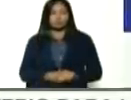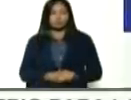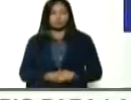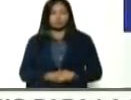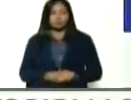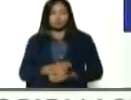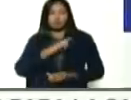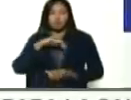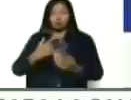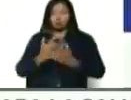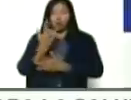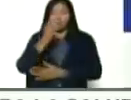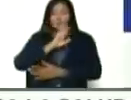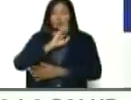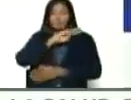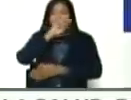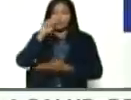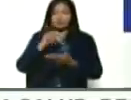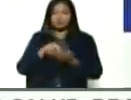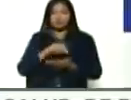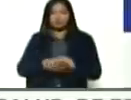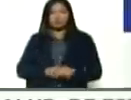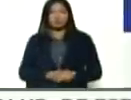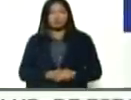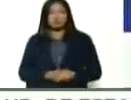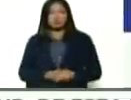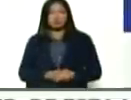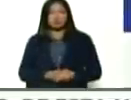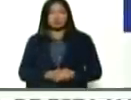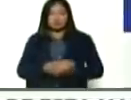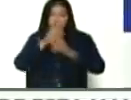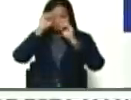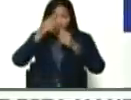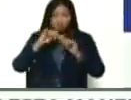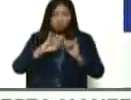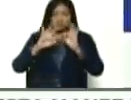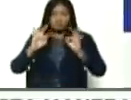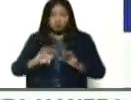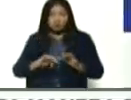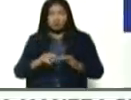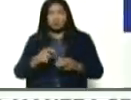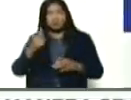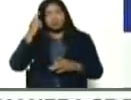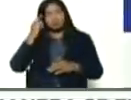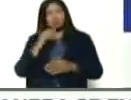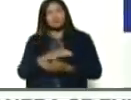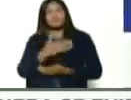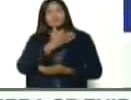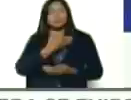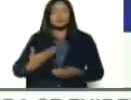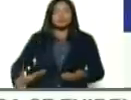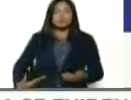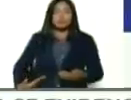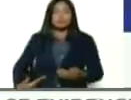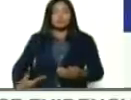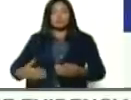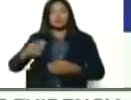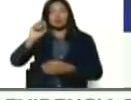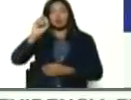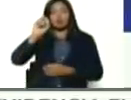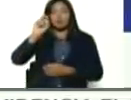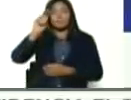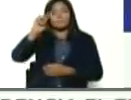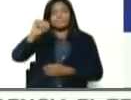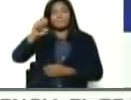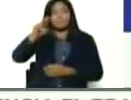nuestro árbol nacional decretado así por el gran presidente rómulo gallegos